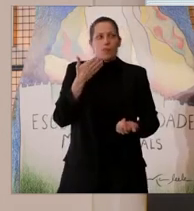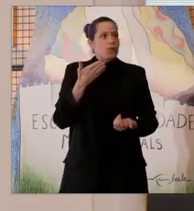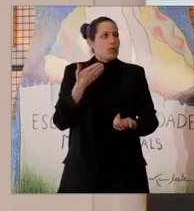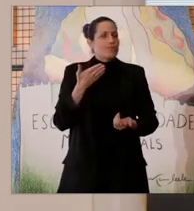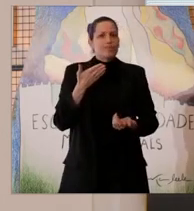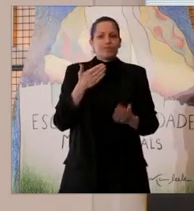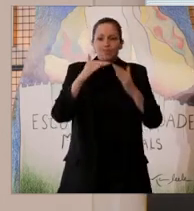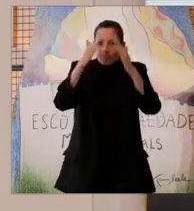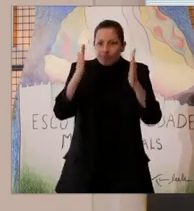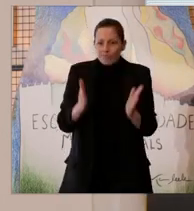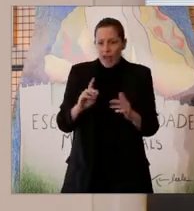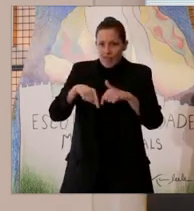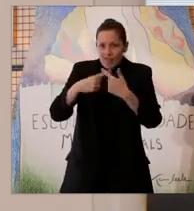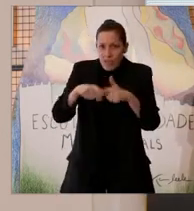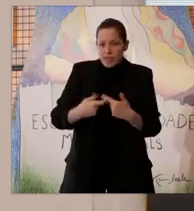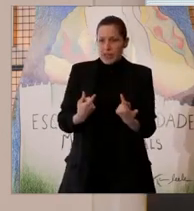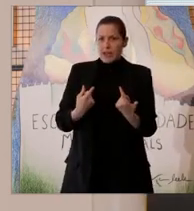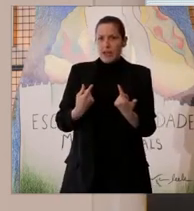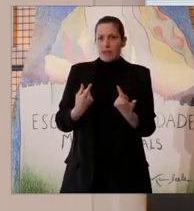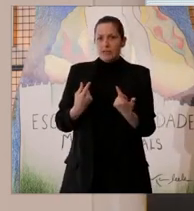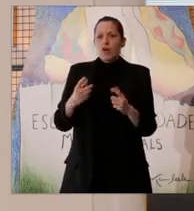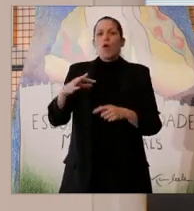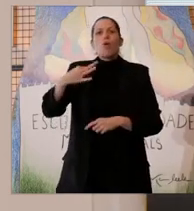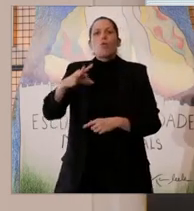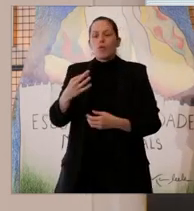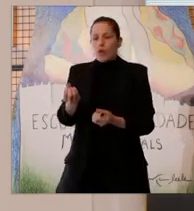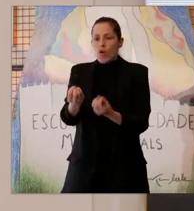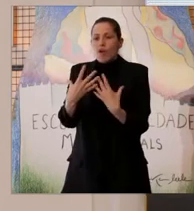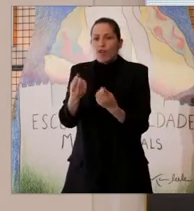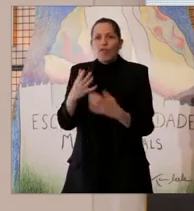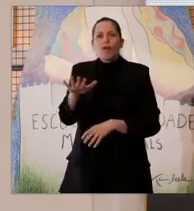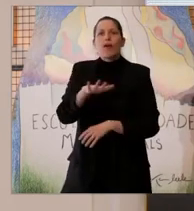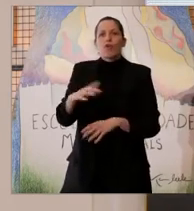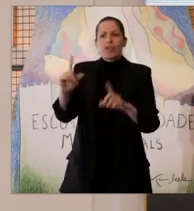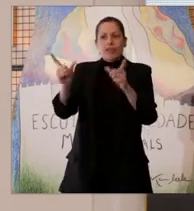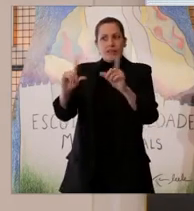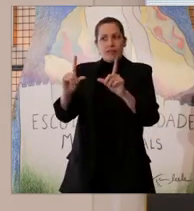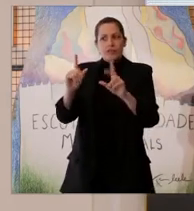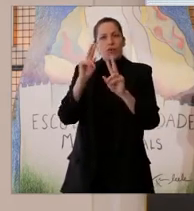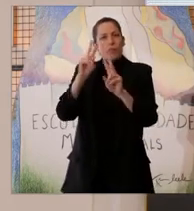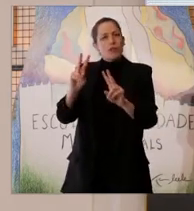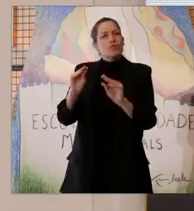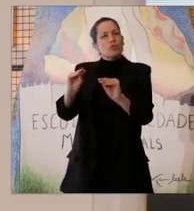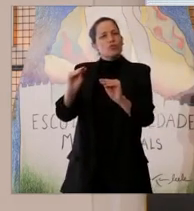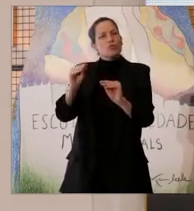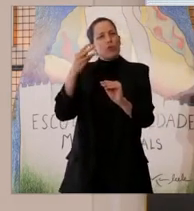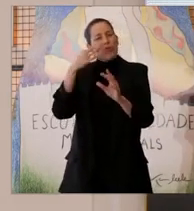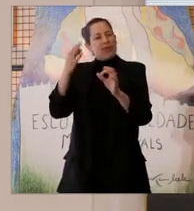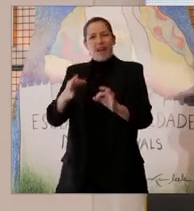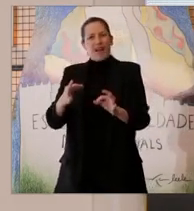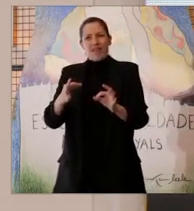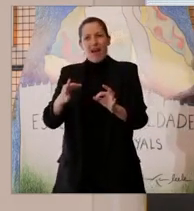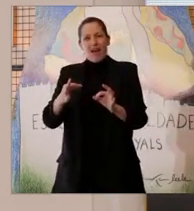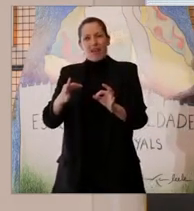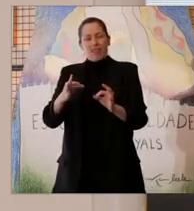hogares que solo sé que solo se informan por la televisión te das cuenta que viven en una realidad paralela Entonces el